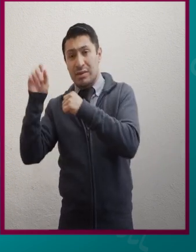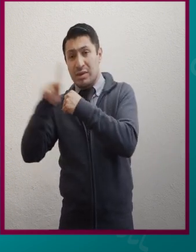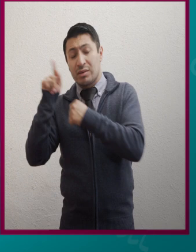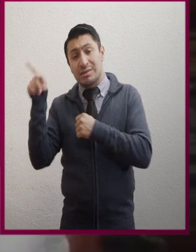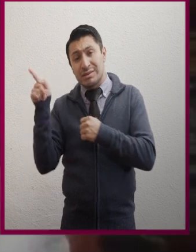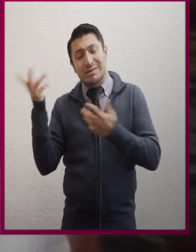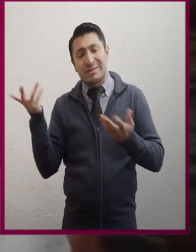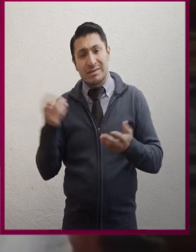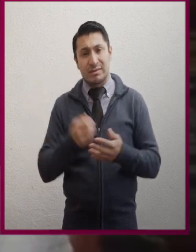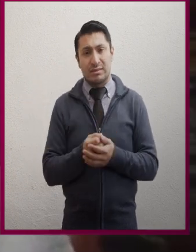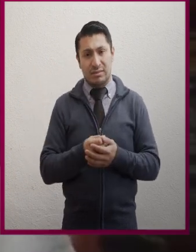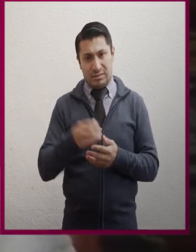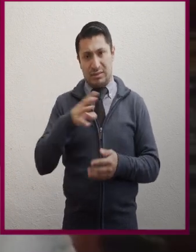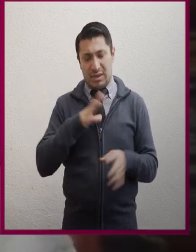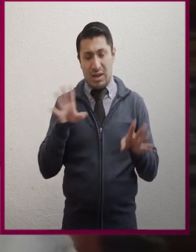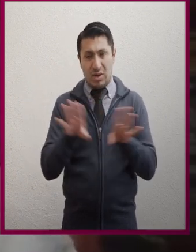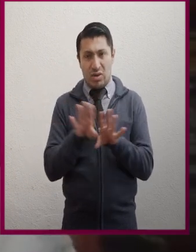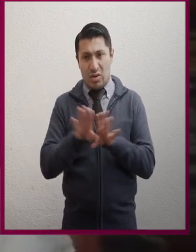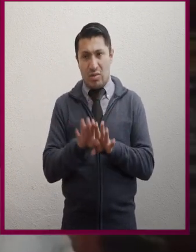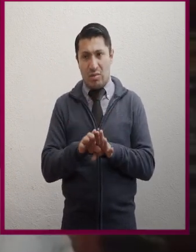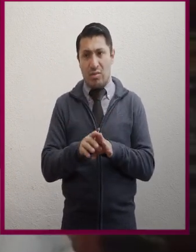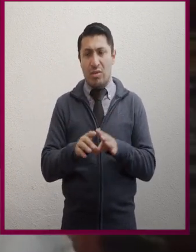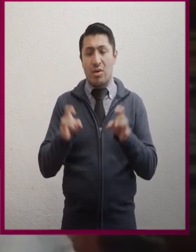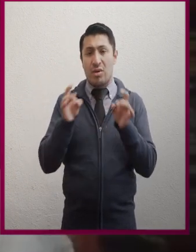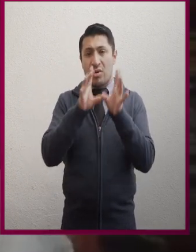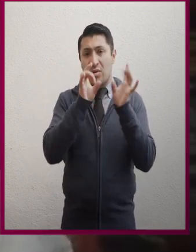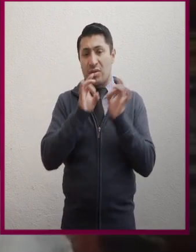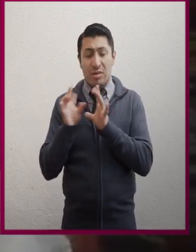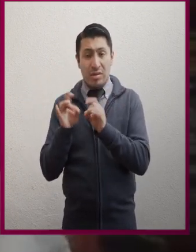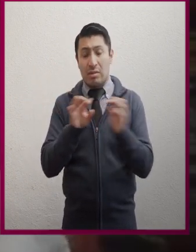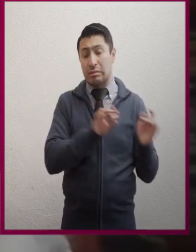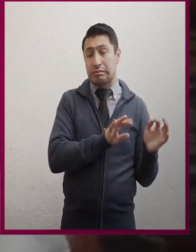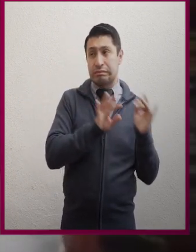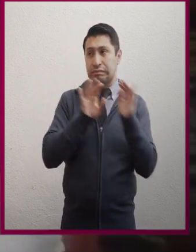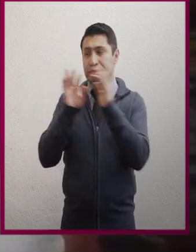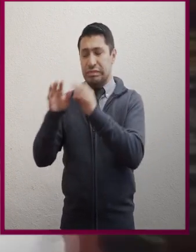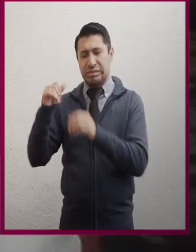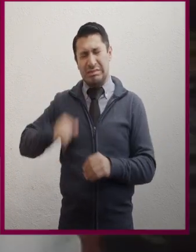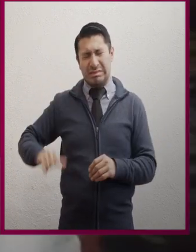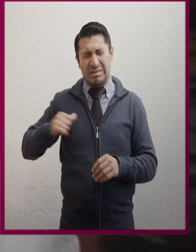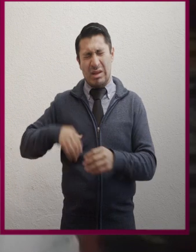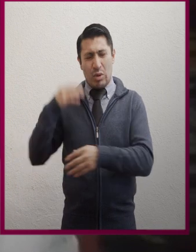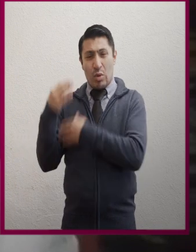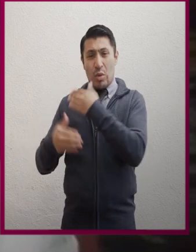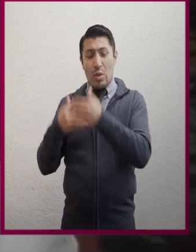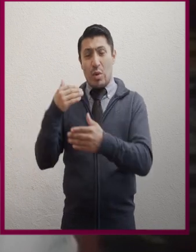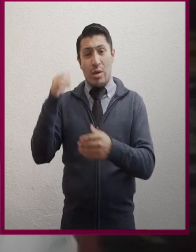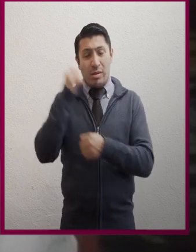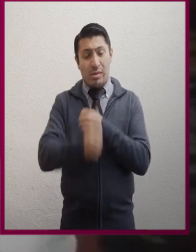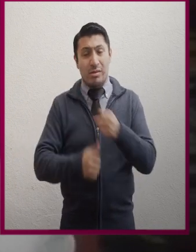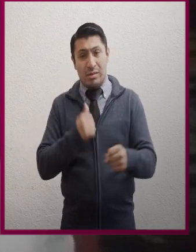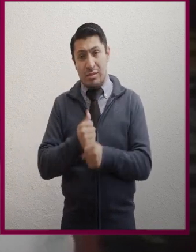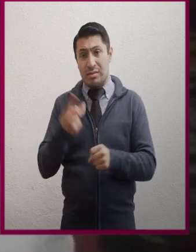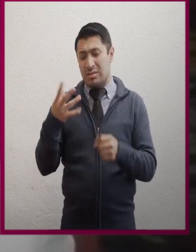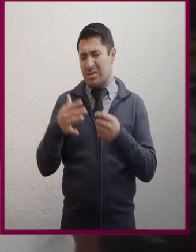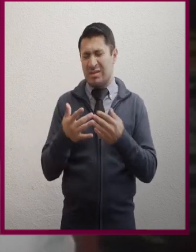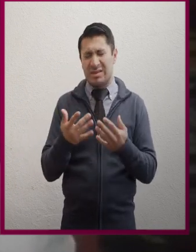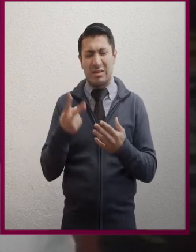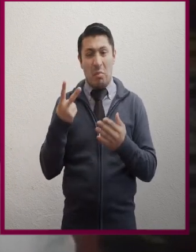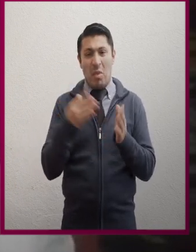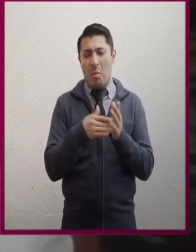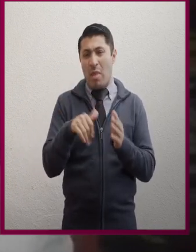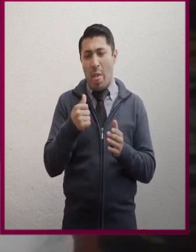estas rutas? Ya hay redes de estos tipos de migraciones desde hace mucho tiempo. En los últimos años, antes